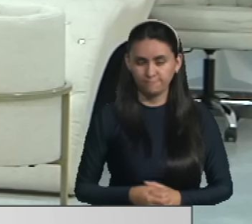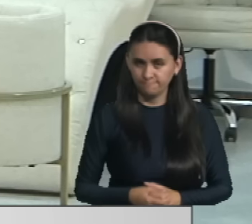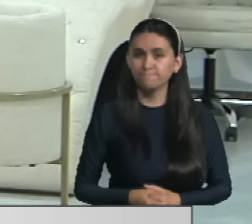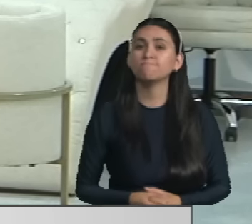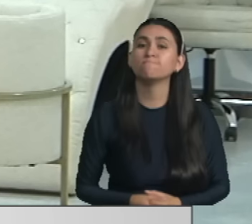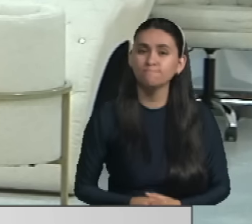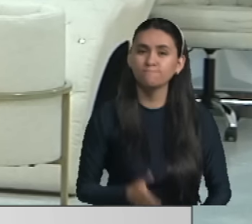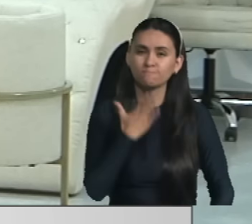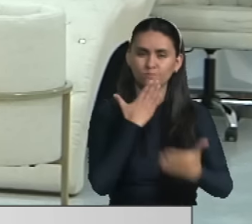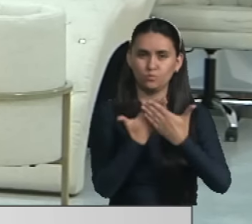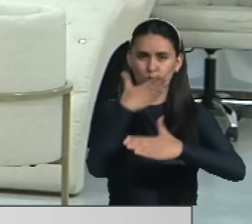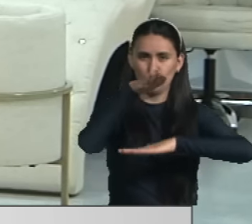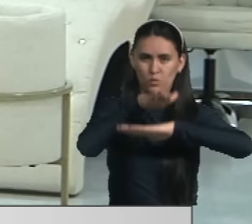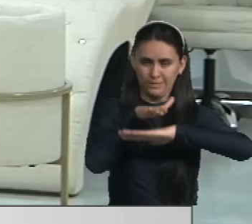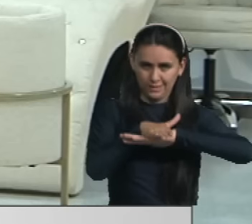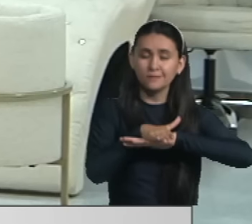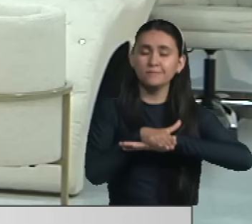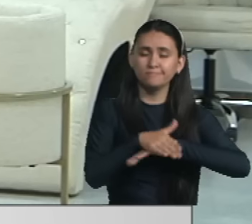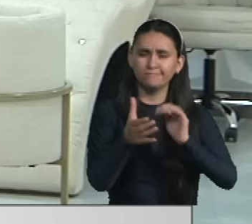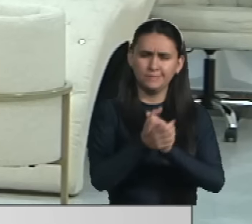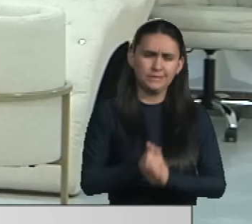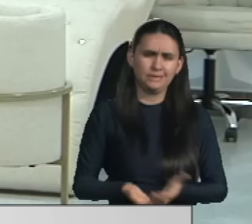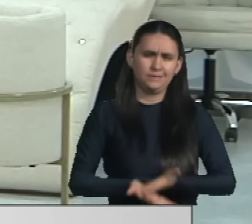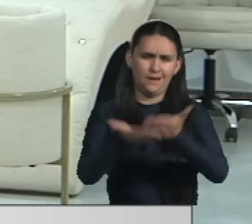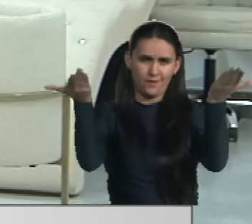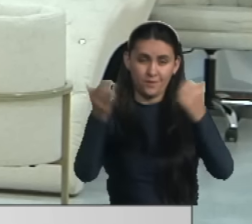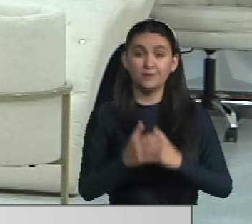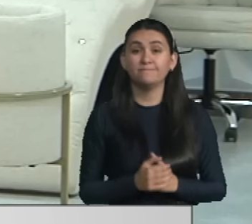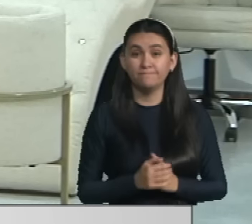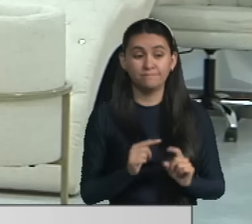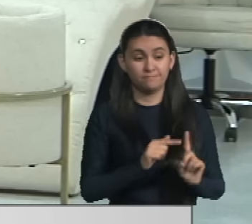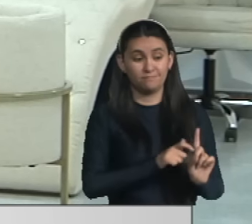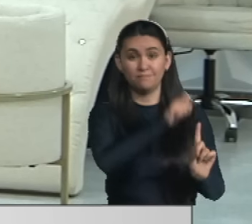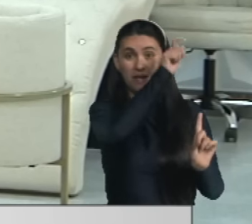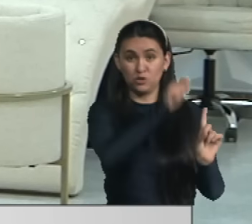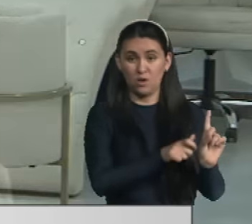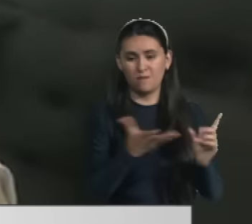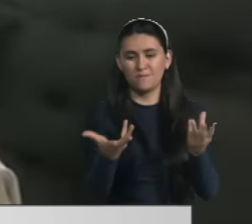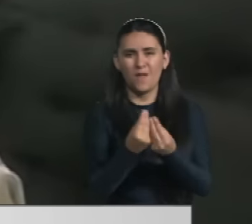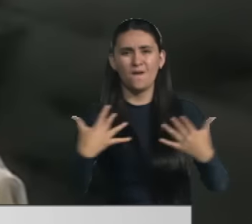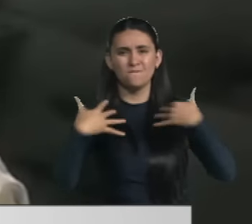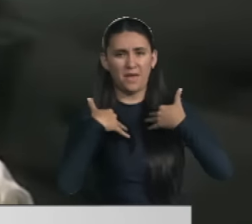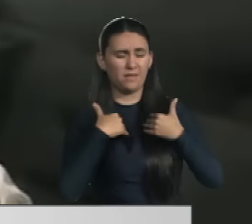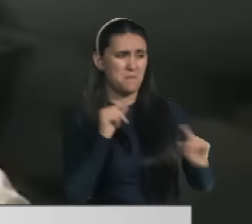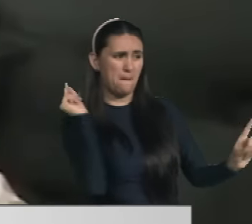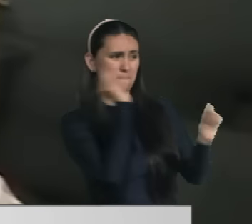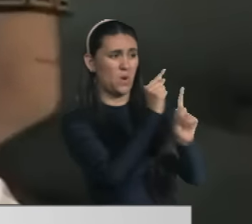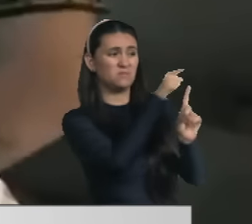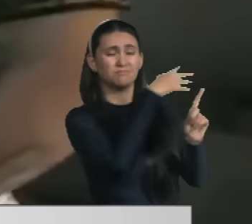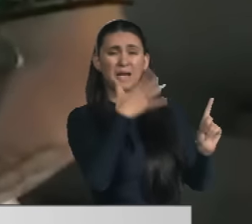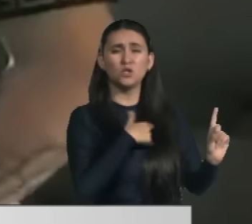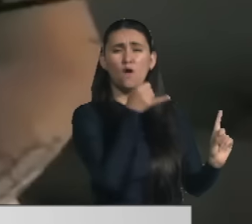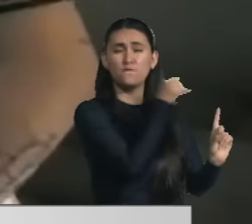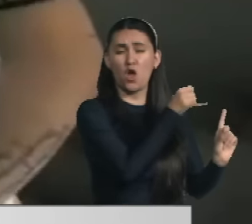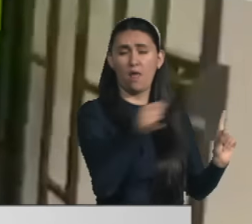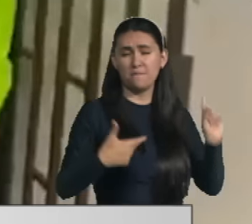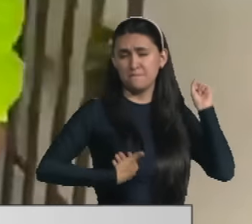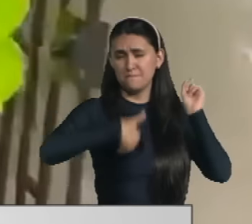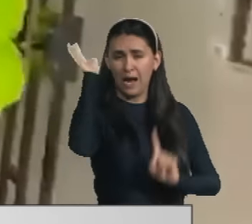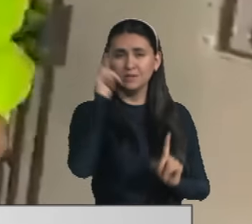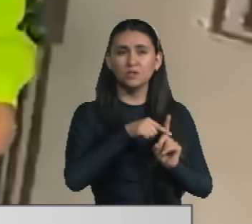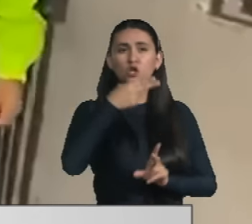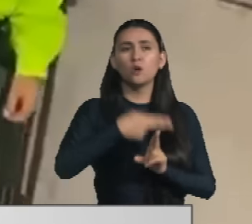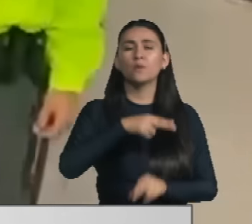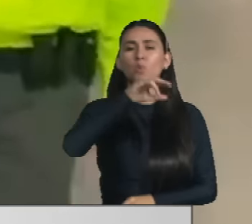Luisa, ¿qué tal? Buenas tardes para usted y para todos los televidentes. Calificado por sus víctimas como un violador en serie, el nombre de